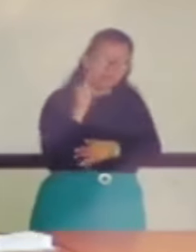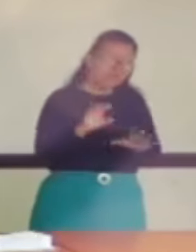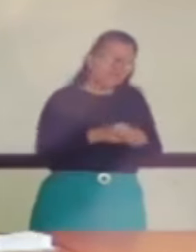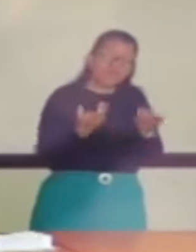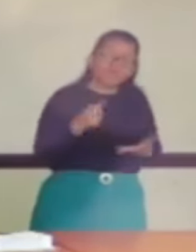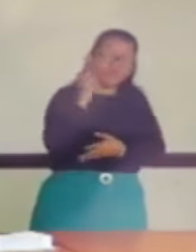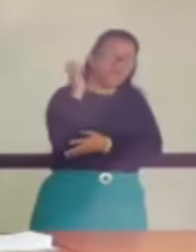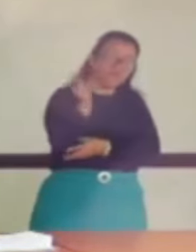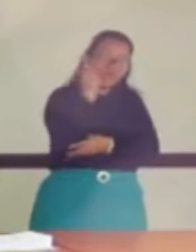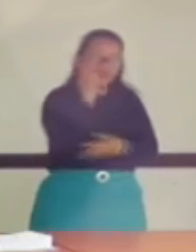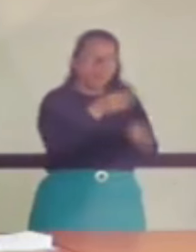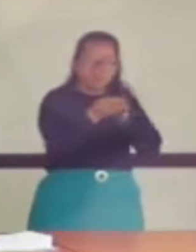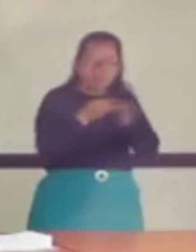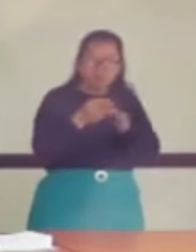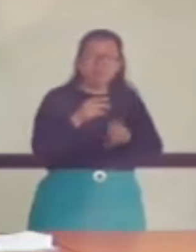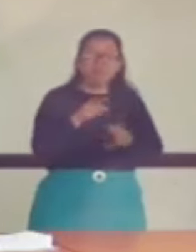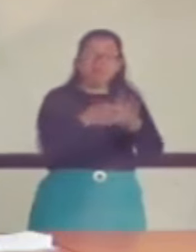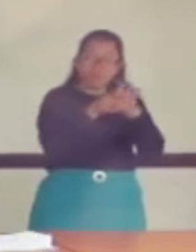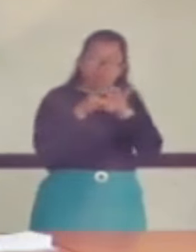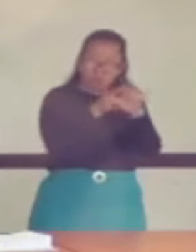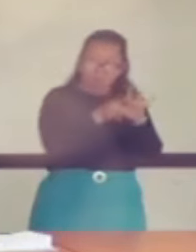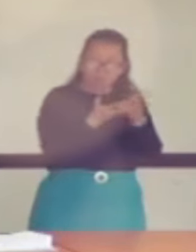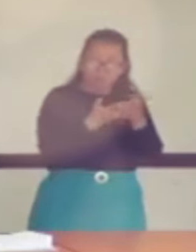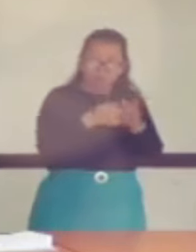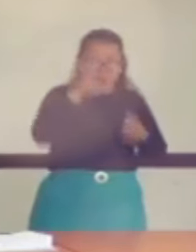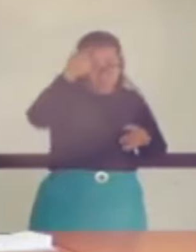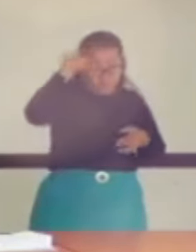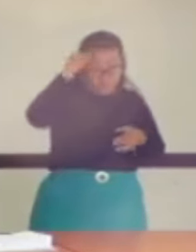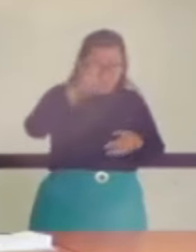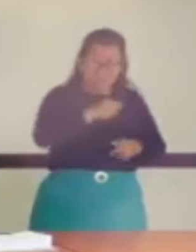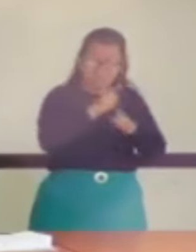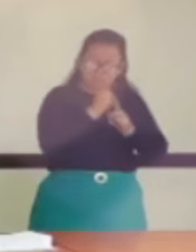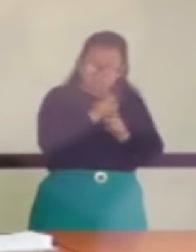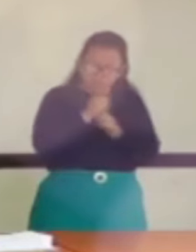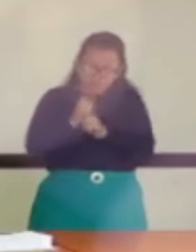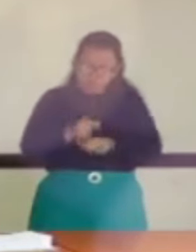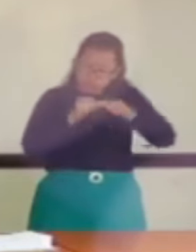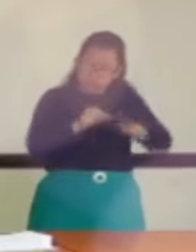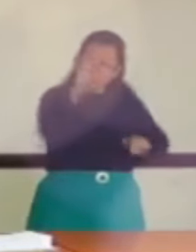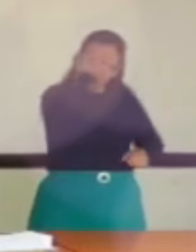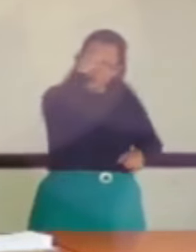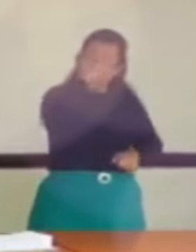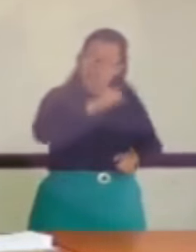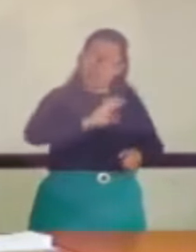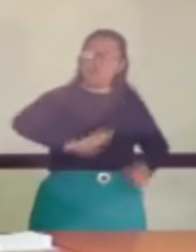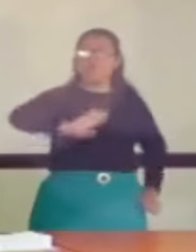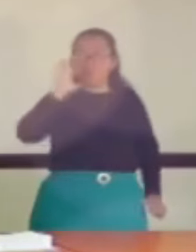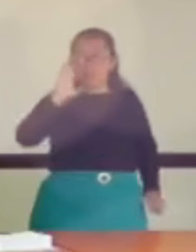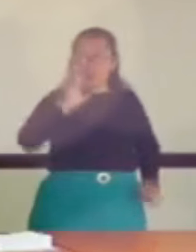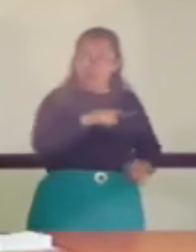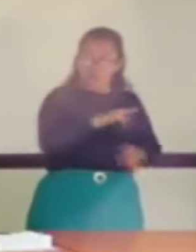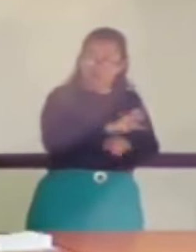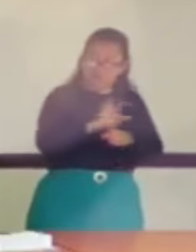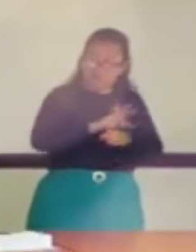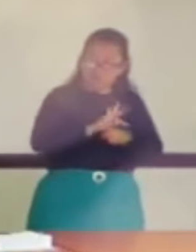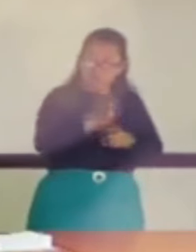mucho en que el Ejecutivo está cumpliendo con su función de denunciar de manera técnica y además que lo está haciendo a través de los